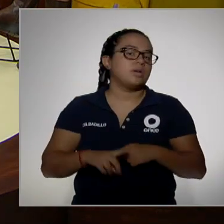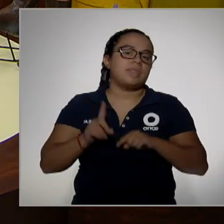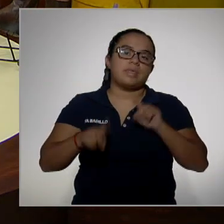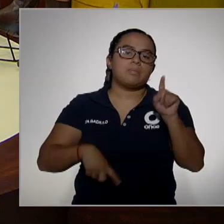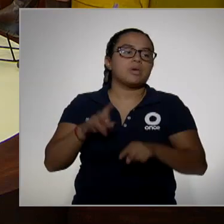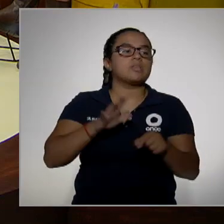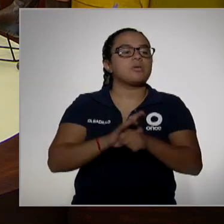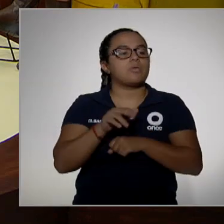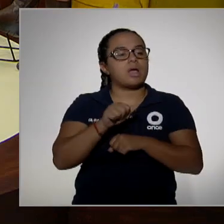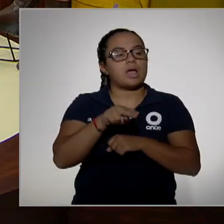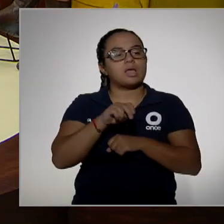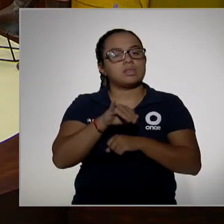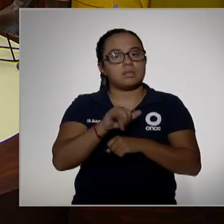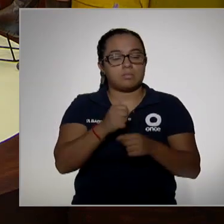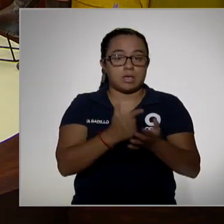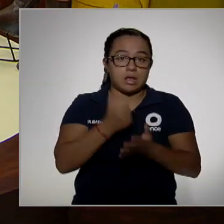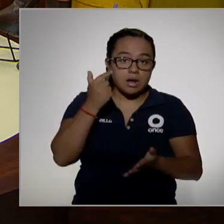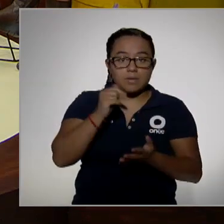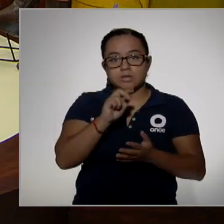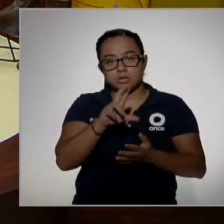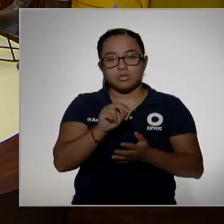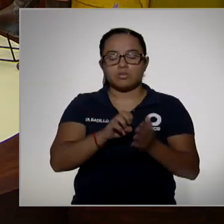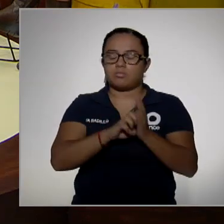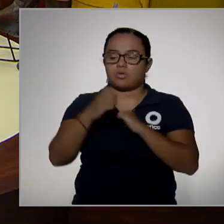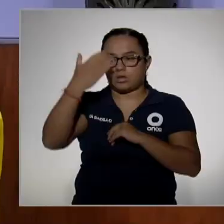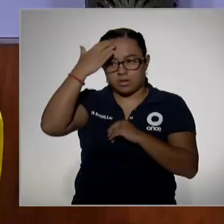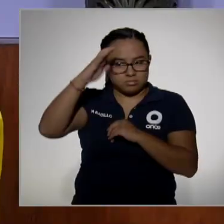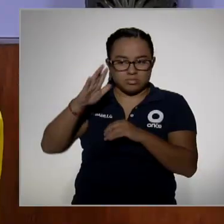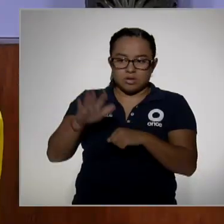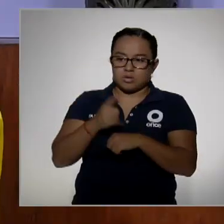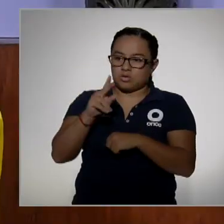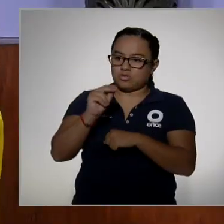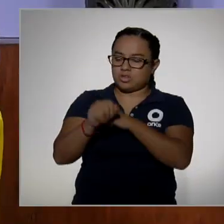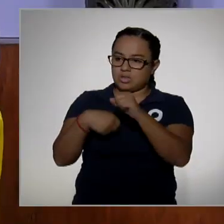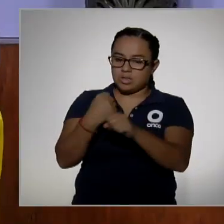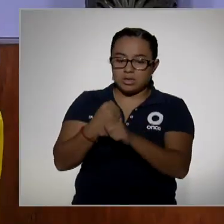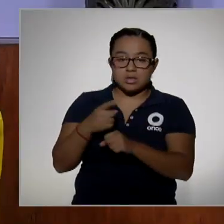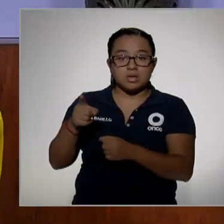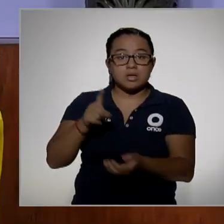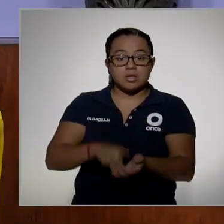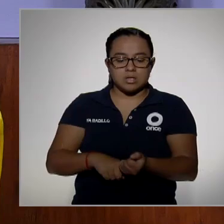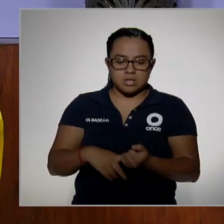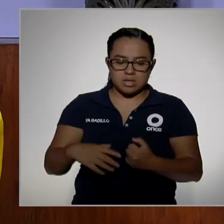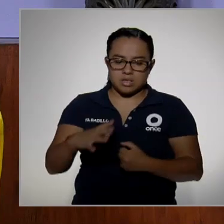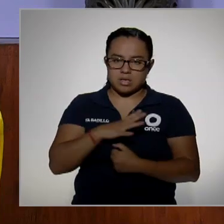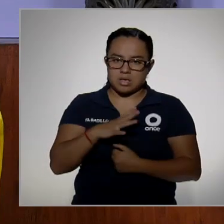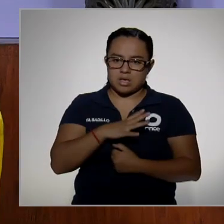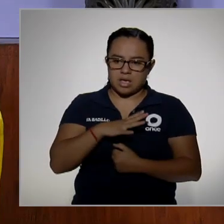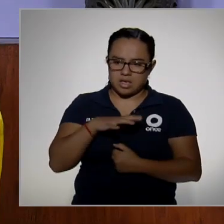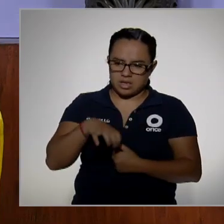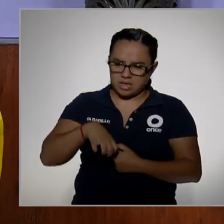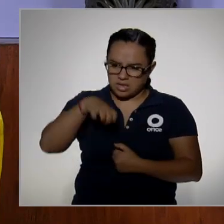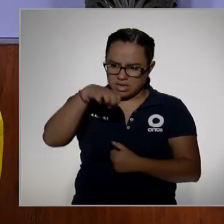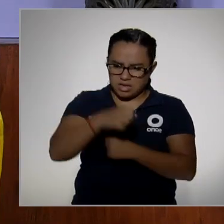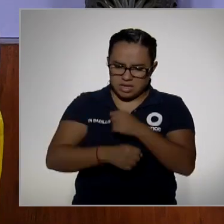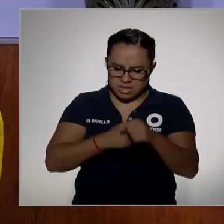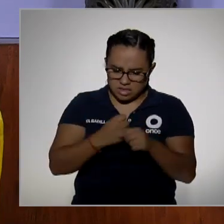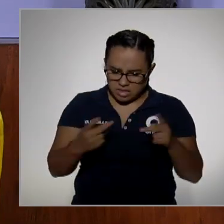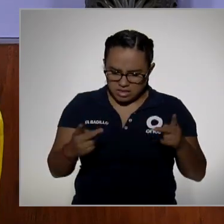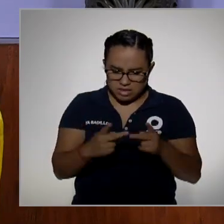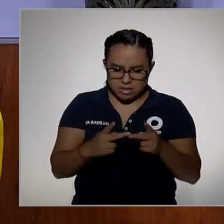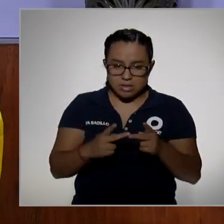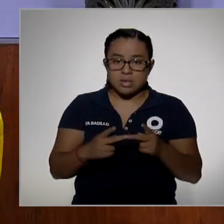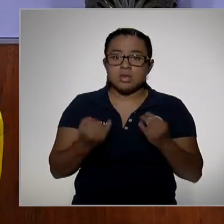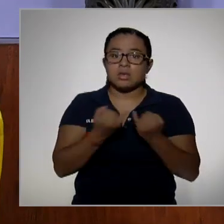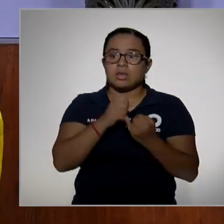anemia y anemias por causa desconocida en pacientes mayores de 80 años que parece tener una relación con la edad del paciente y una